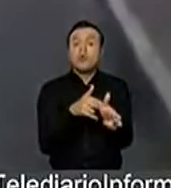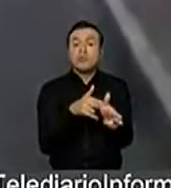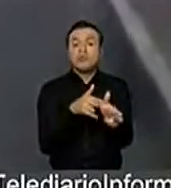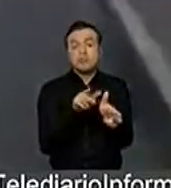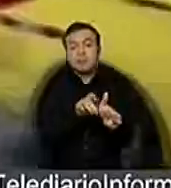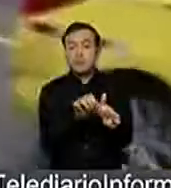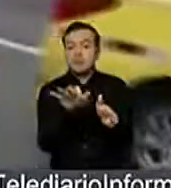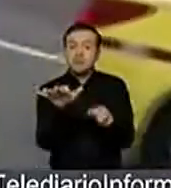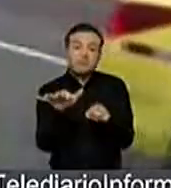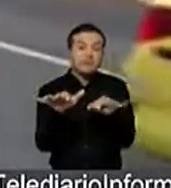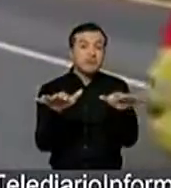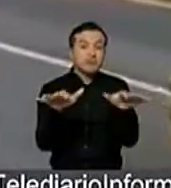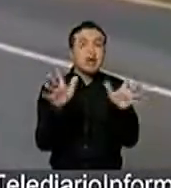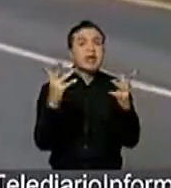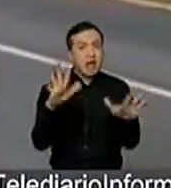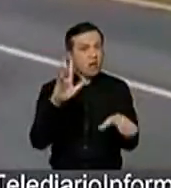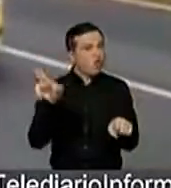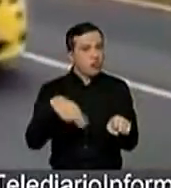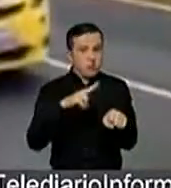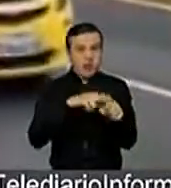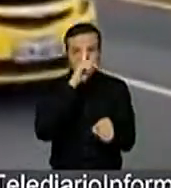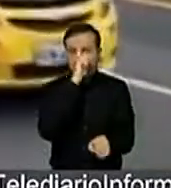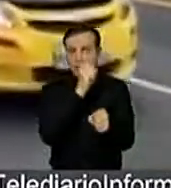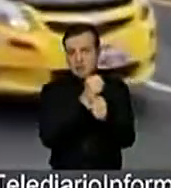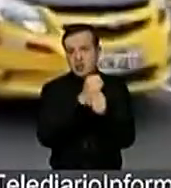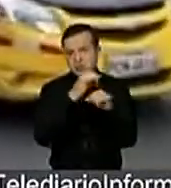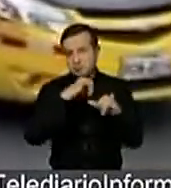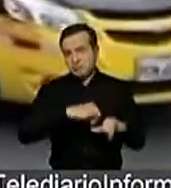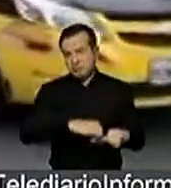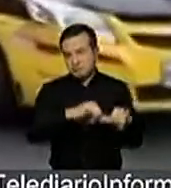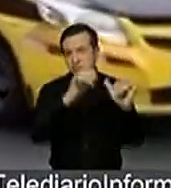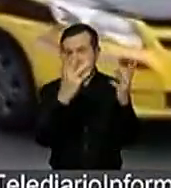y a esta hora ya han retomado sus actividades.